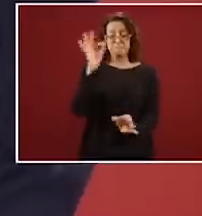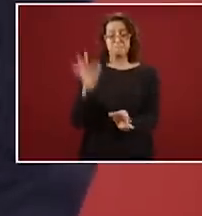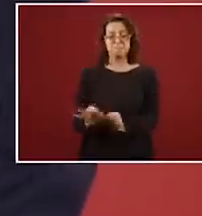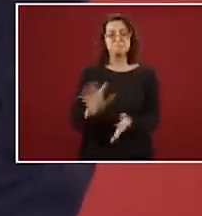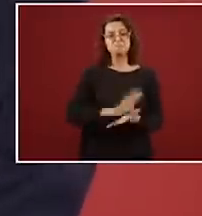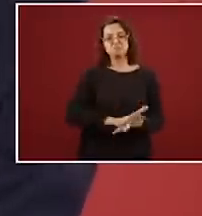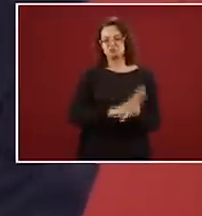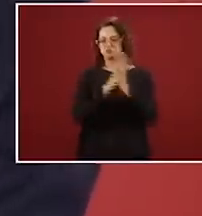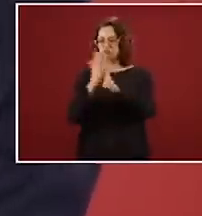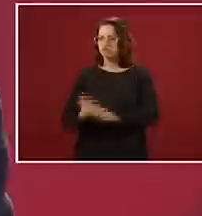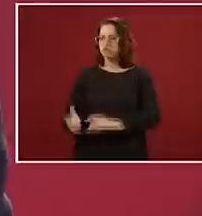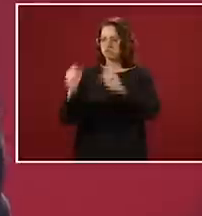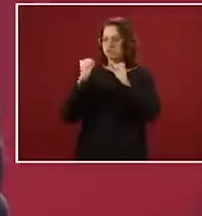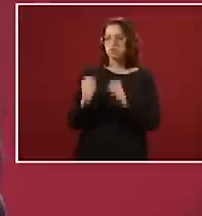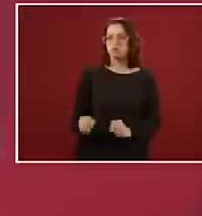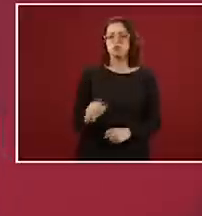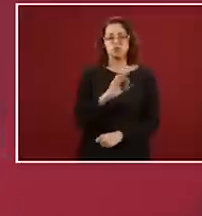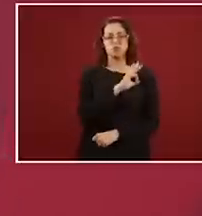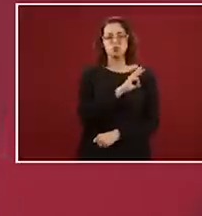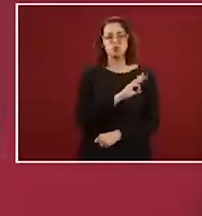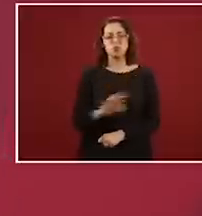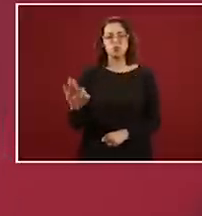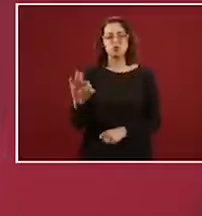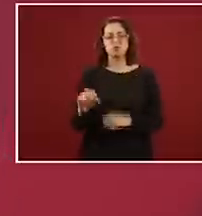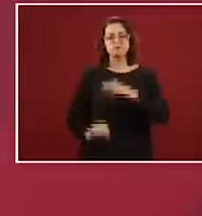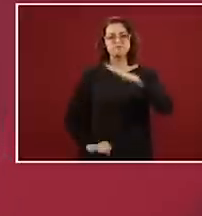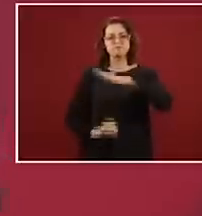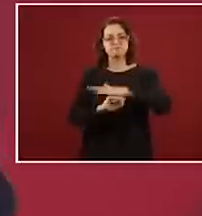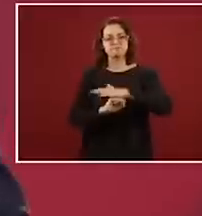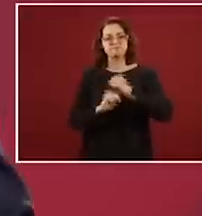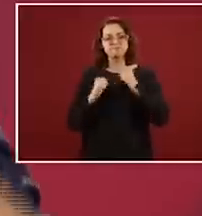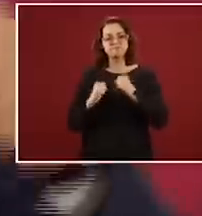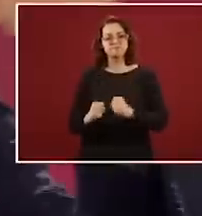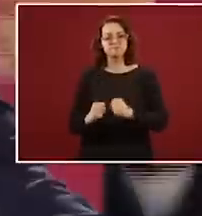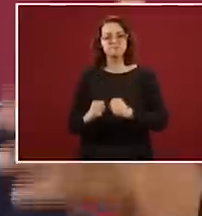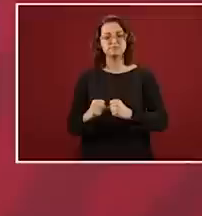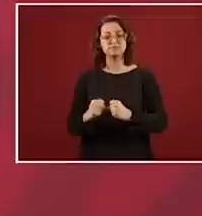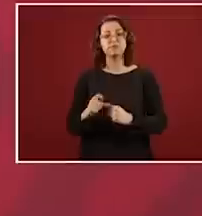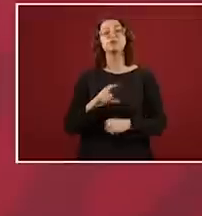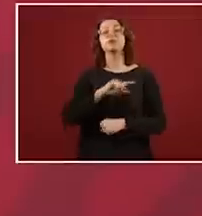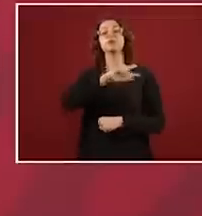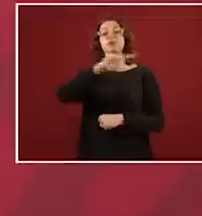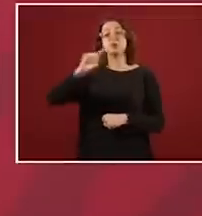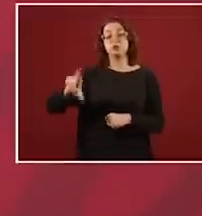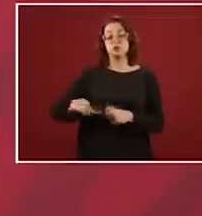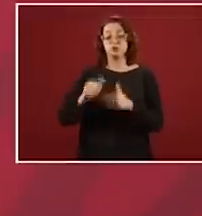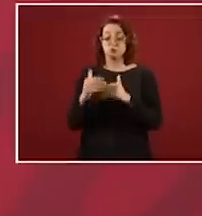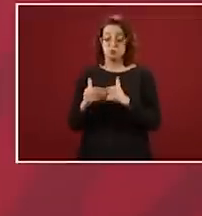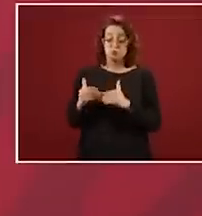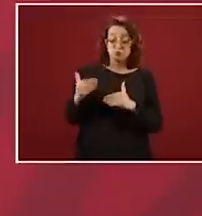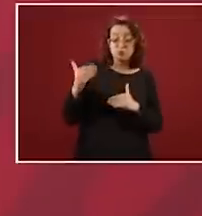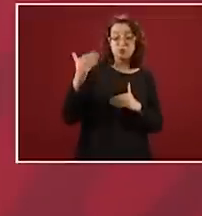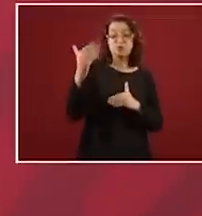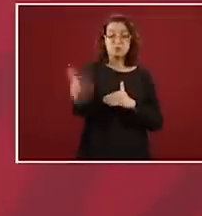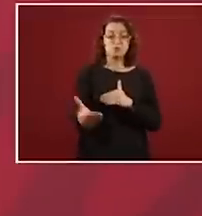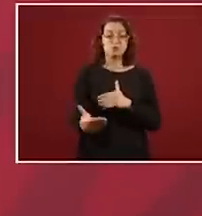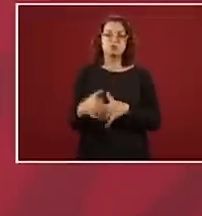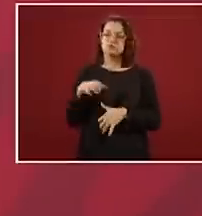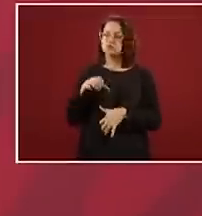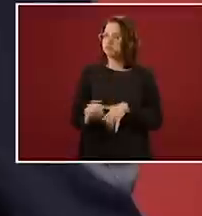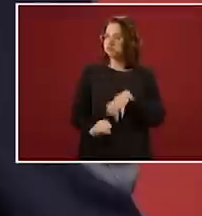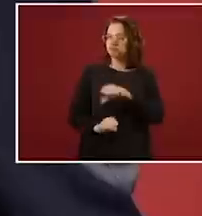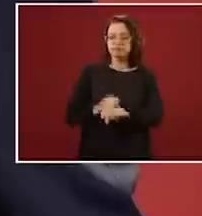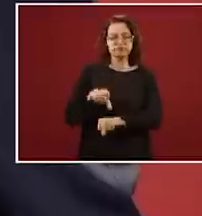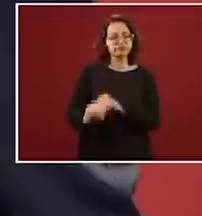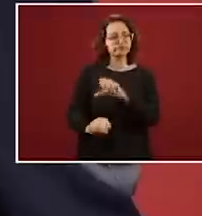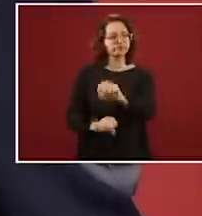sentadas las bases de la transformación del país. Y hacia adelante va a ser consolidar